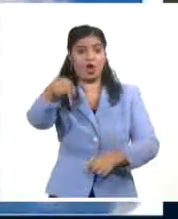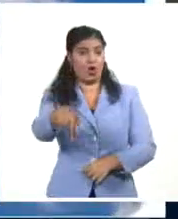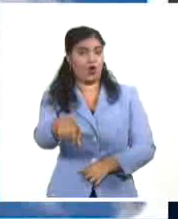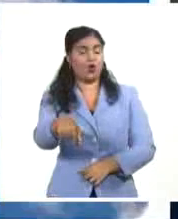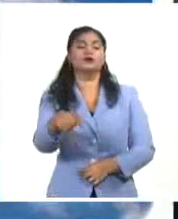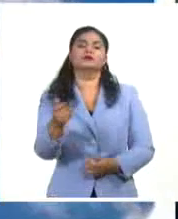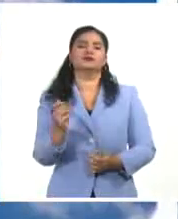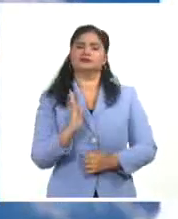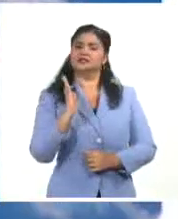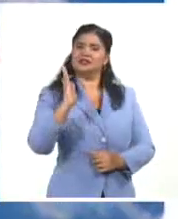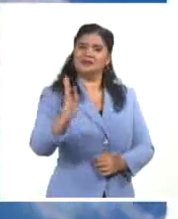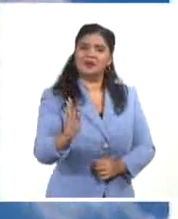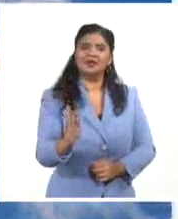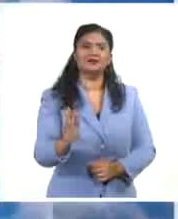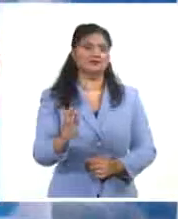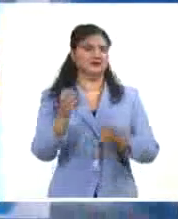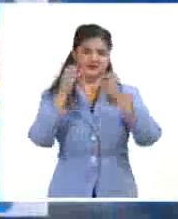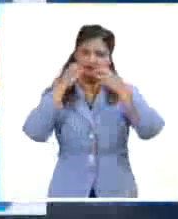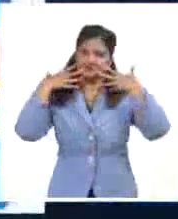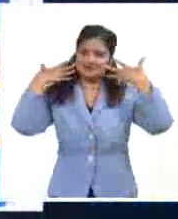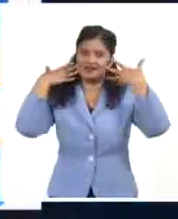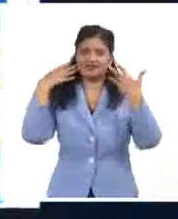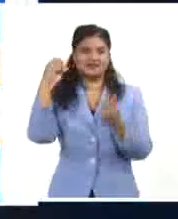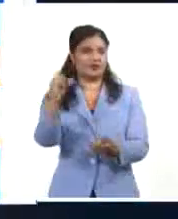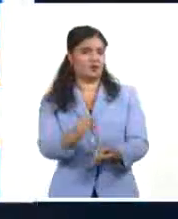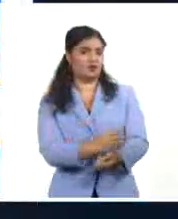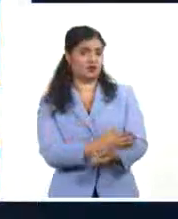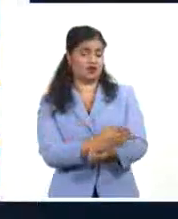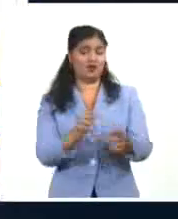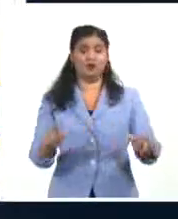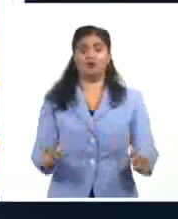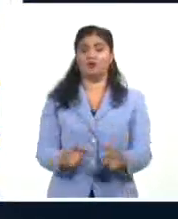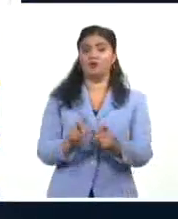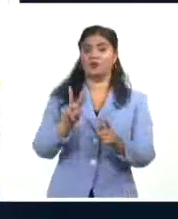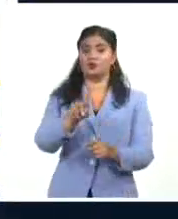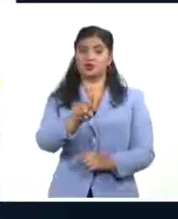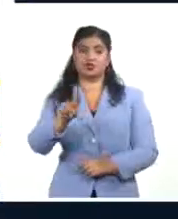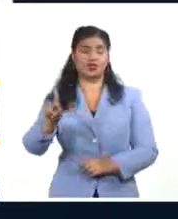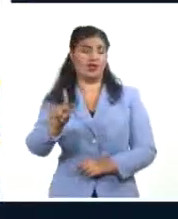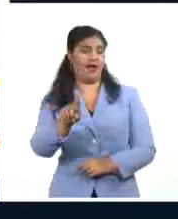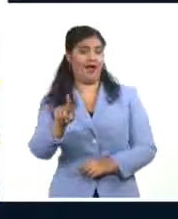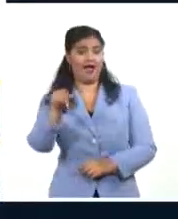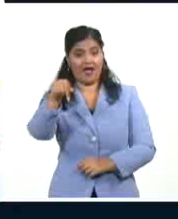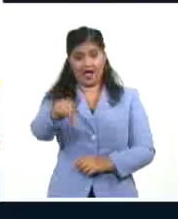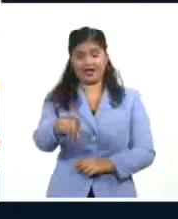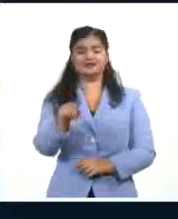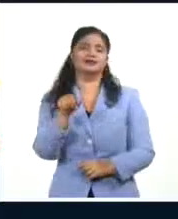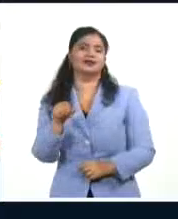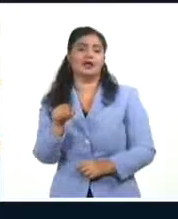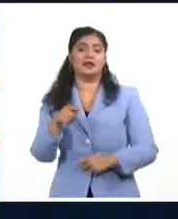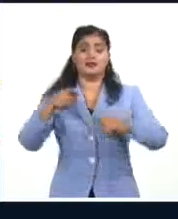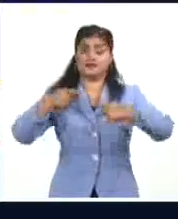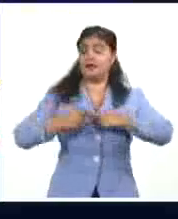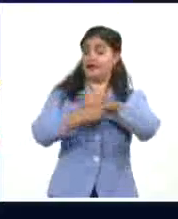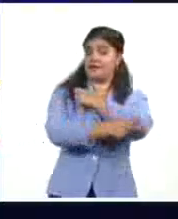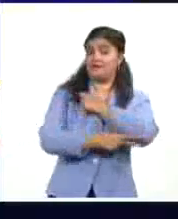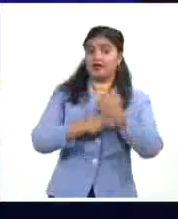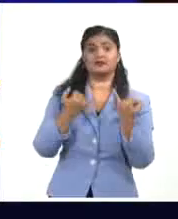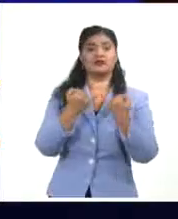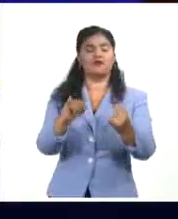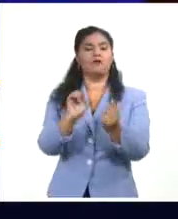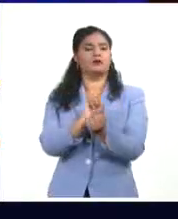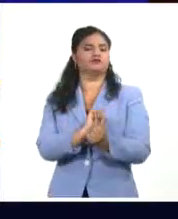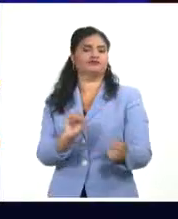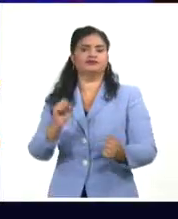profundo respeto y emoción compartida el aniversario 211 de la inspiradora Declaración de Independencia de Venezuela.